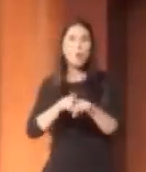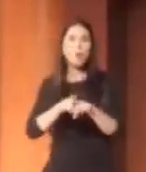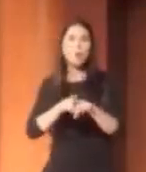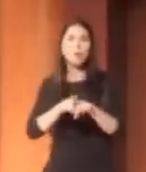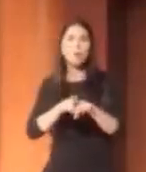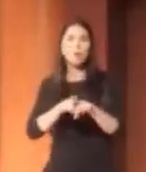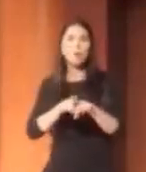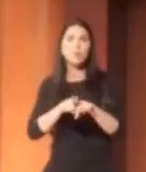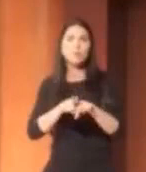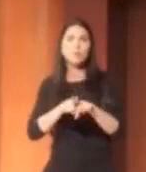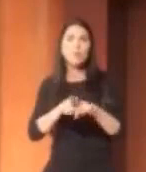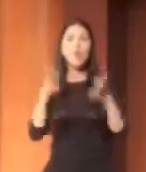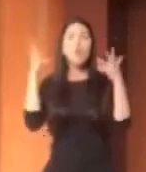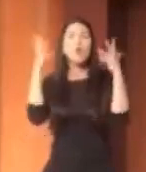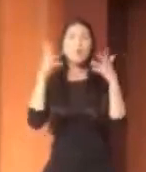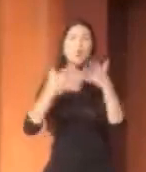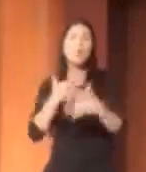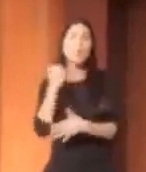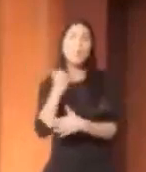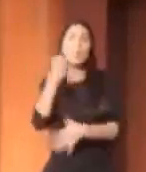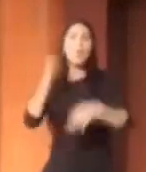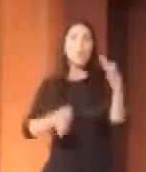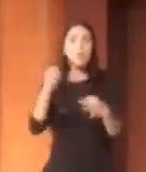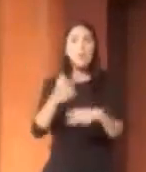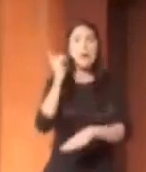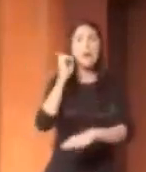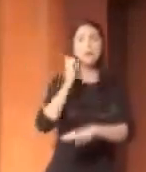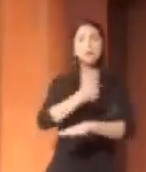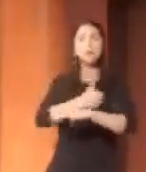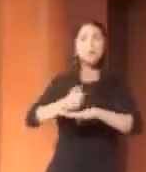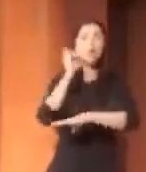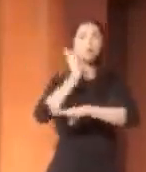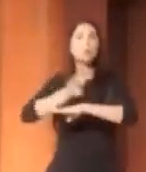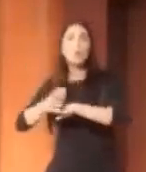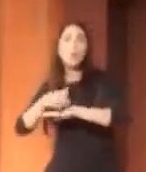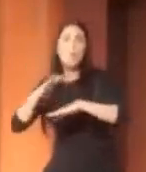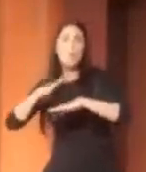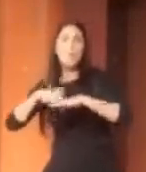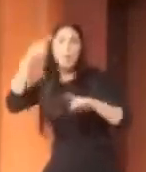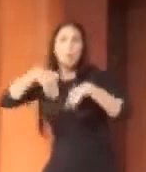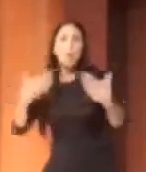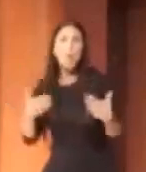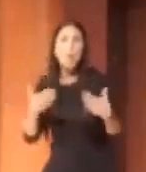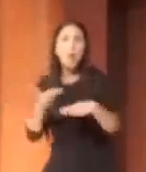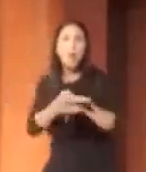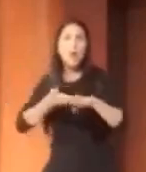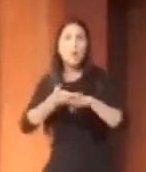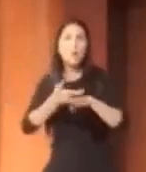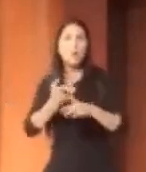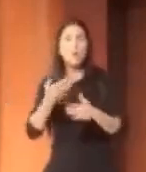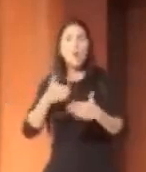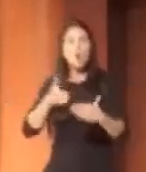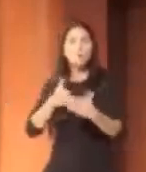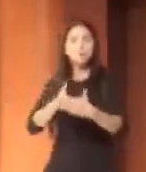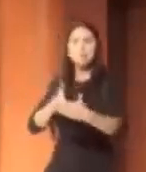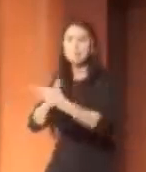Poder Judicial, el gobierno de los jueces. ¿Para qué? Para hacerle frente a este gobierno, para frenar los avances de este